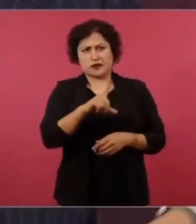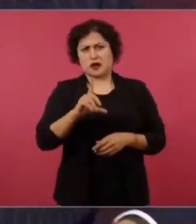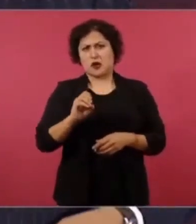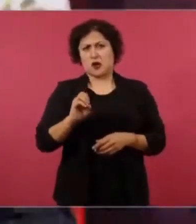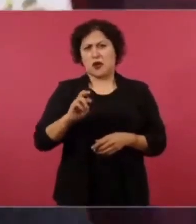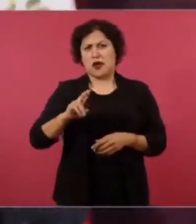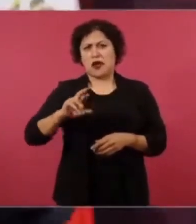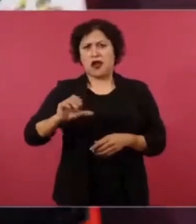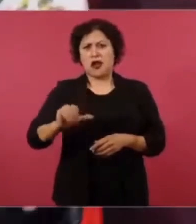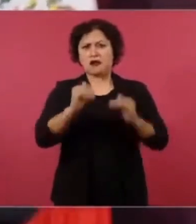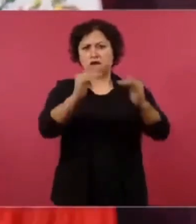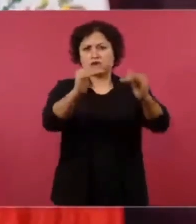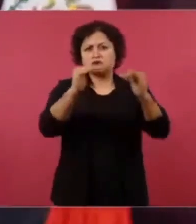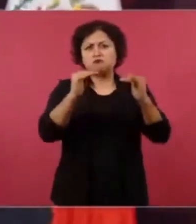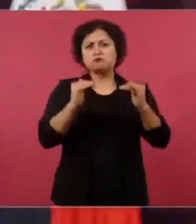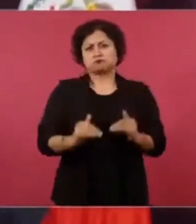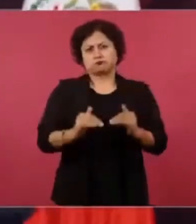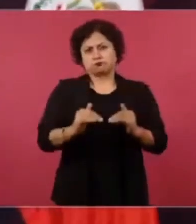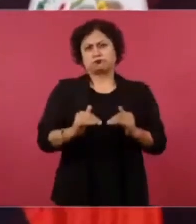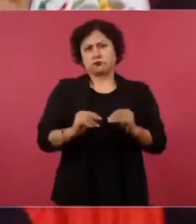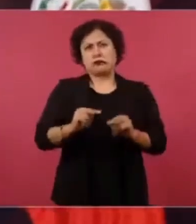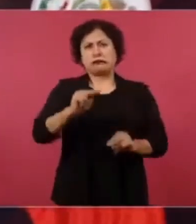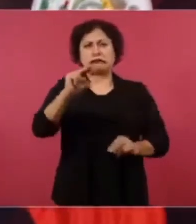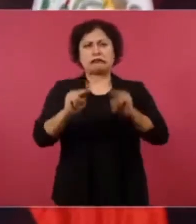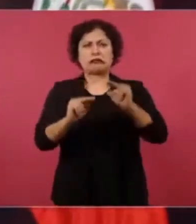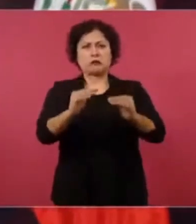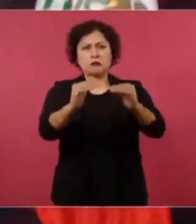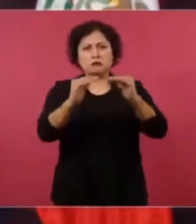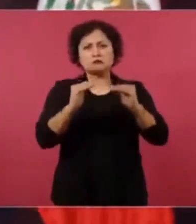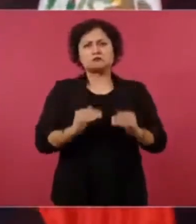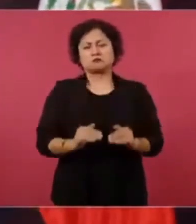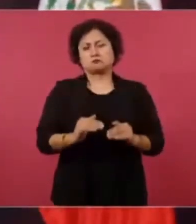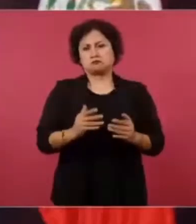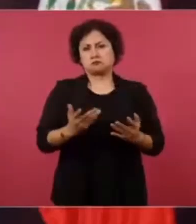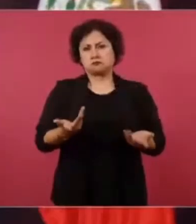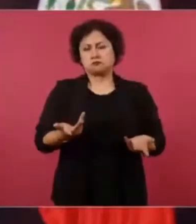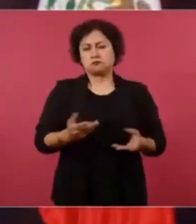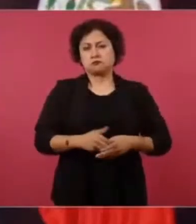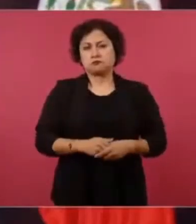Triple A, la Liga del Pacífico, la Liga